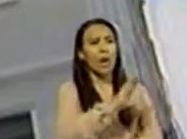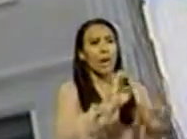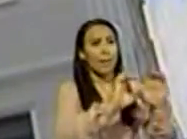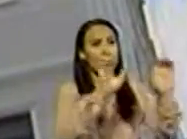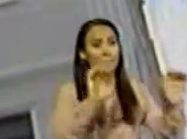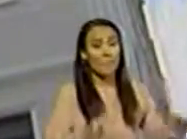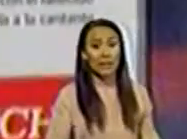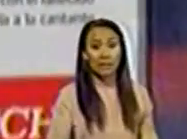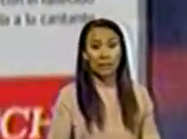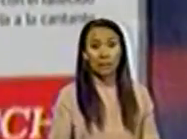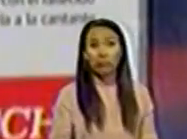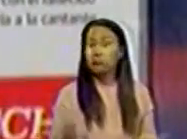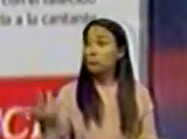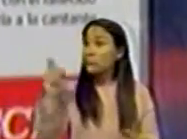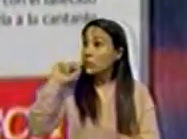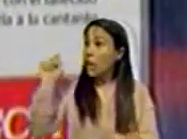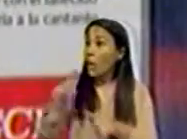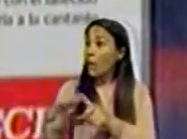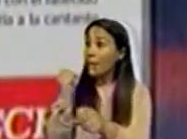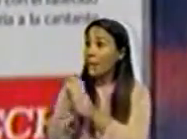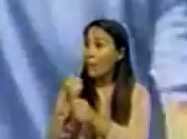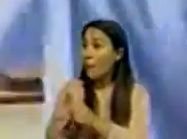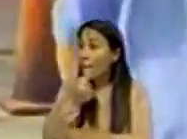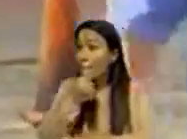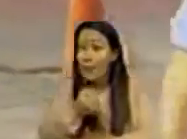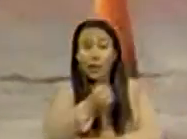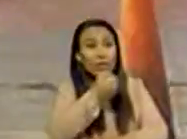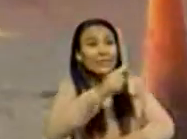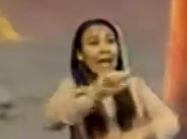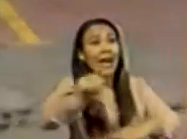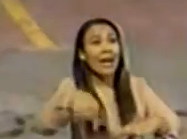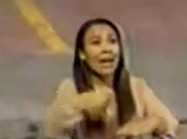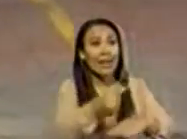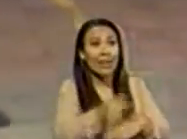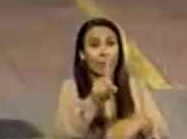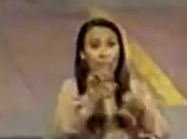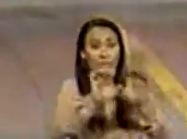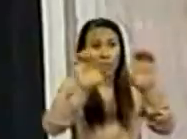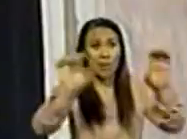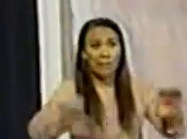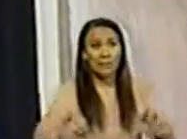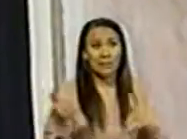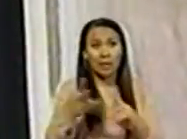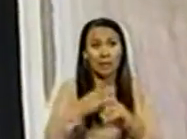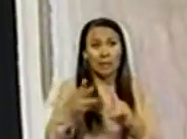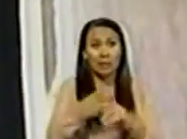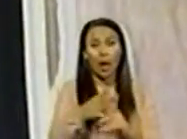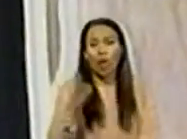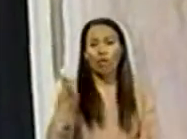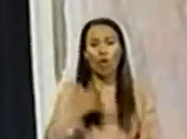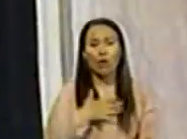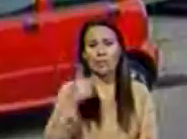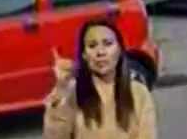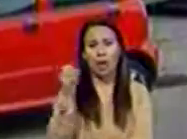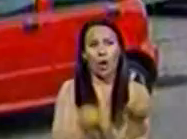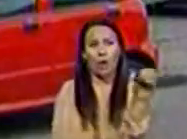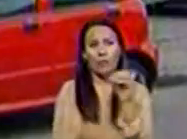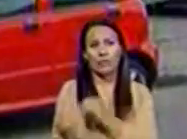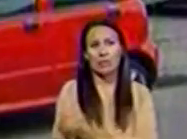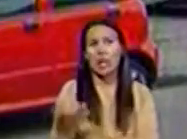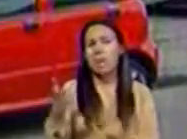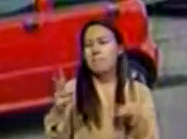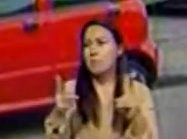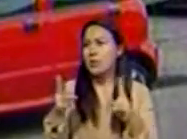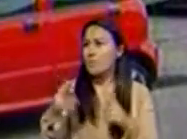involucradas, de acuerdo al trabajo periodístico. El gerente general de una proveedora de Internet no estaba en su despacho. Algo